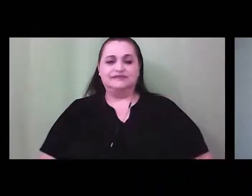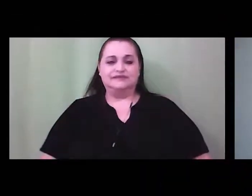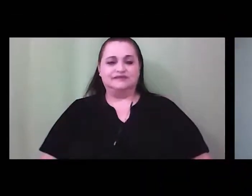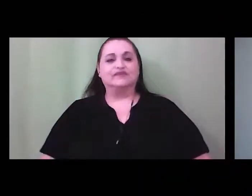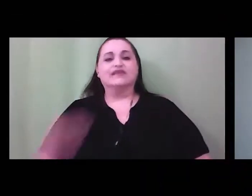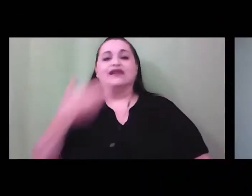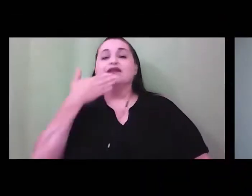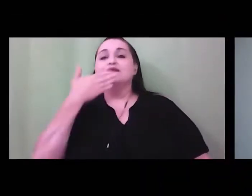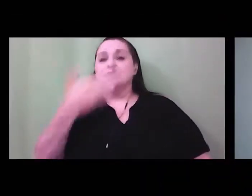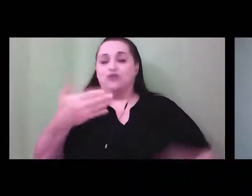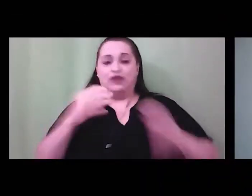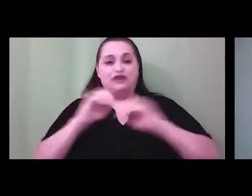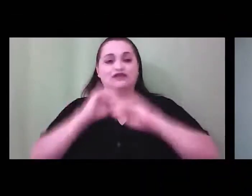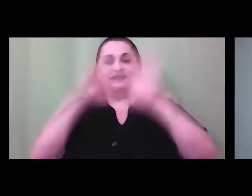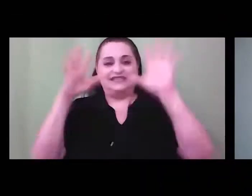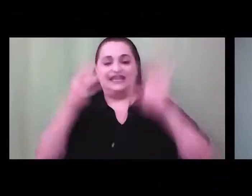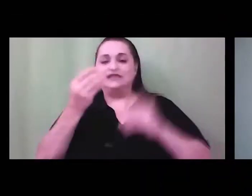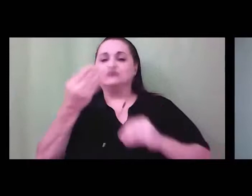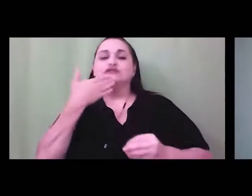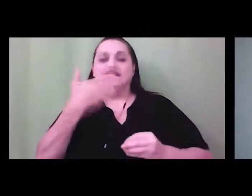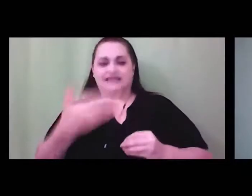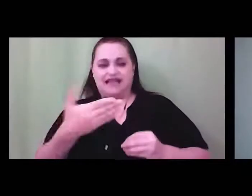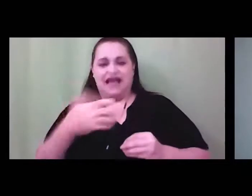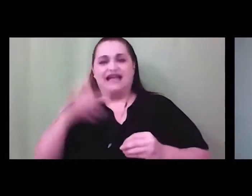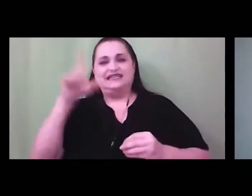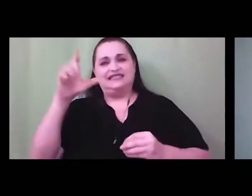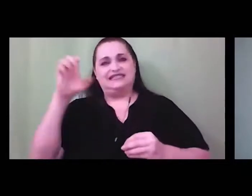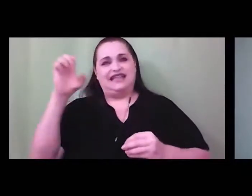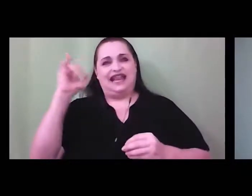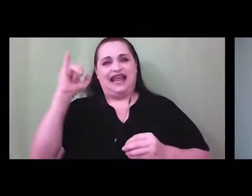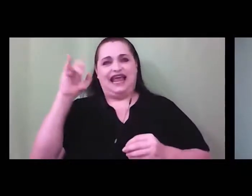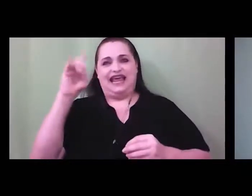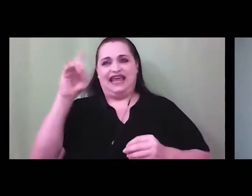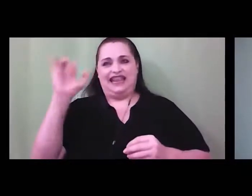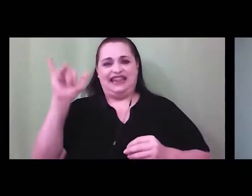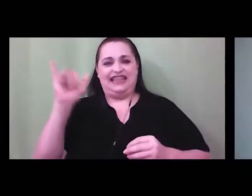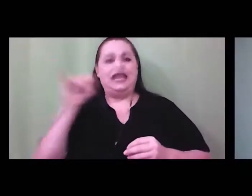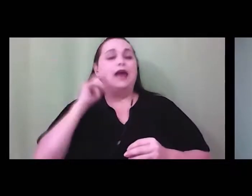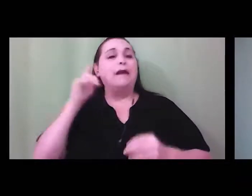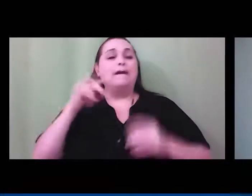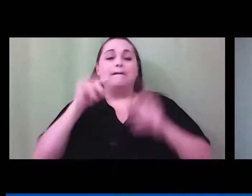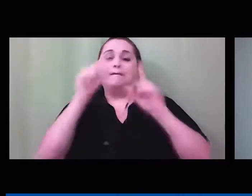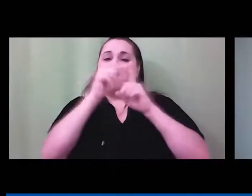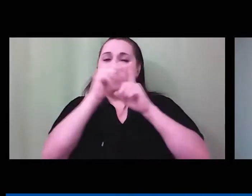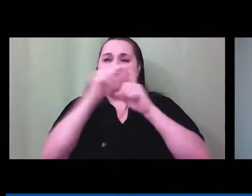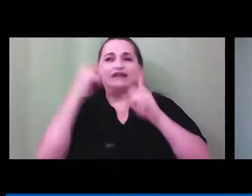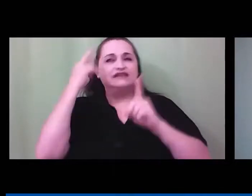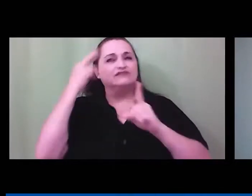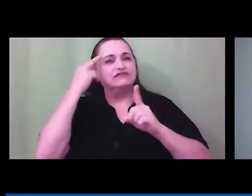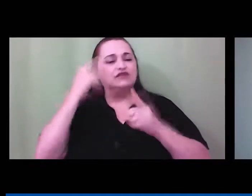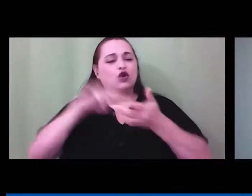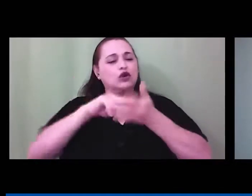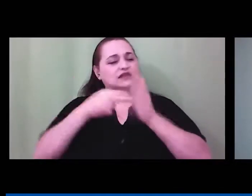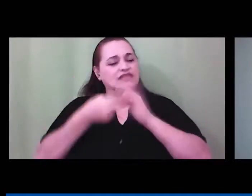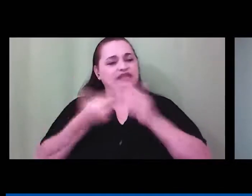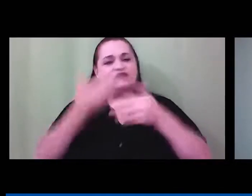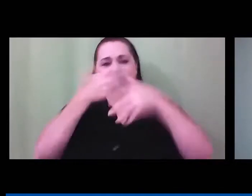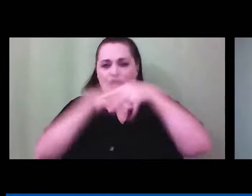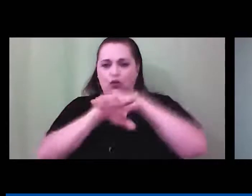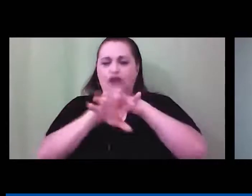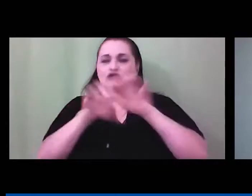buenos días. Muchísimas gracias a Lady por esas palabras tan reflexivas sobre lo que implica la inclusión